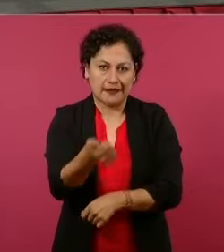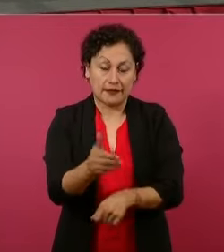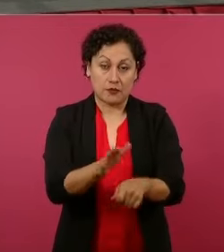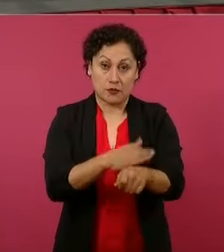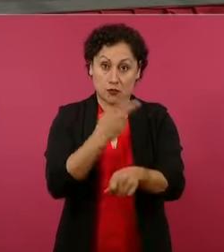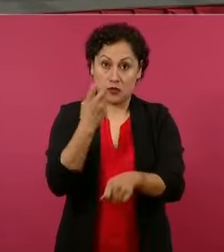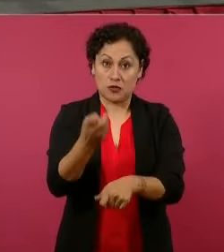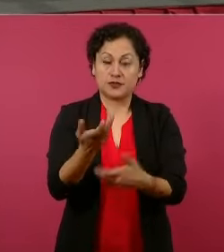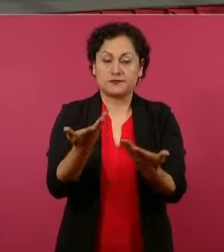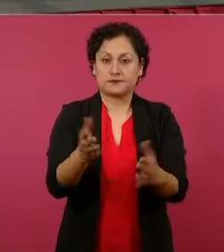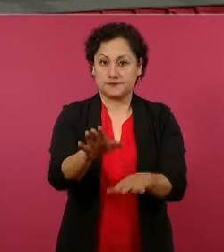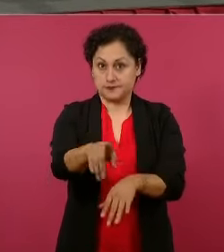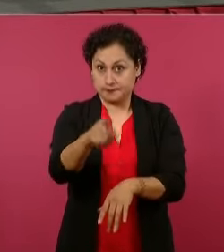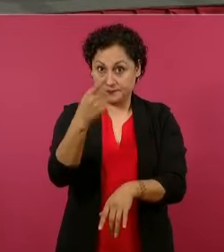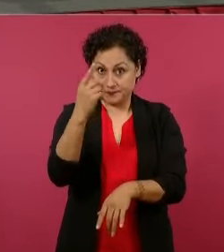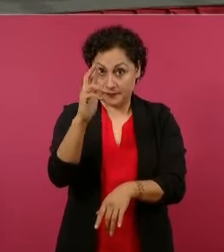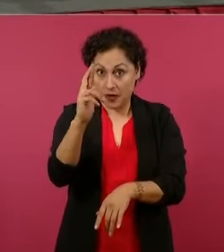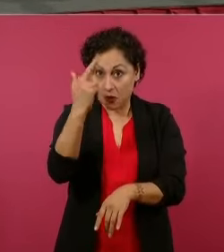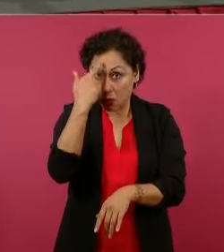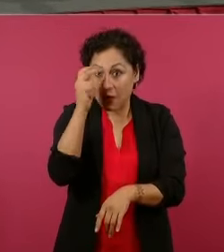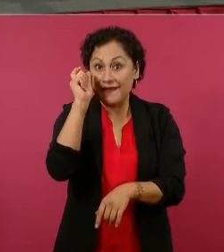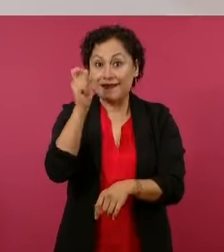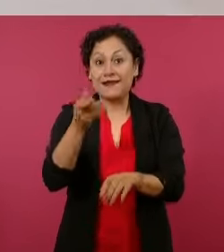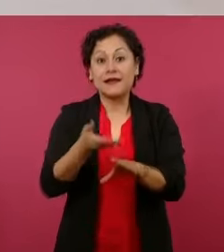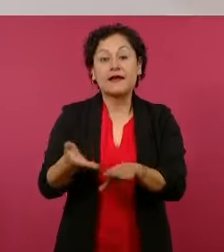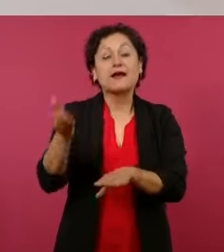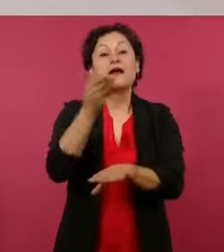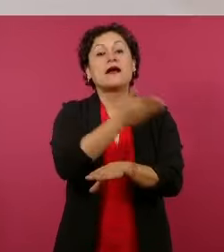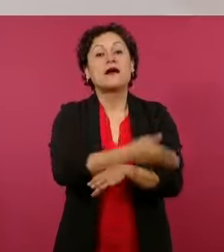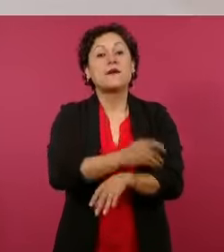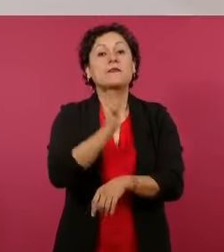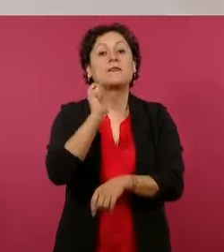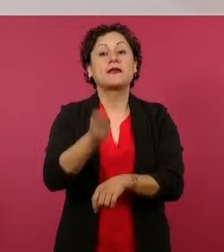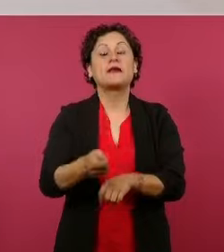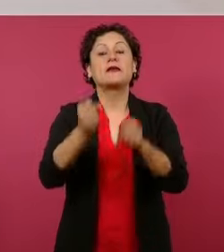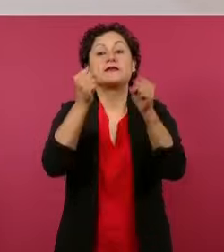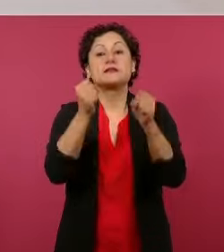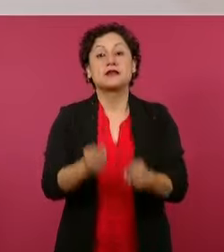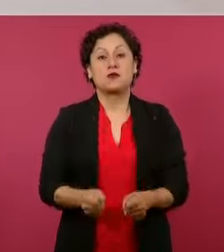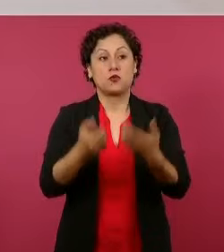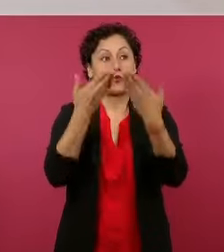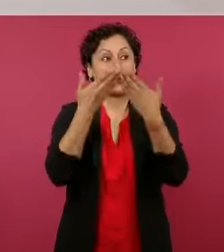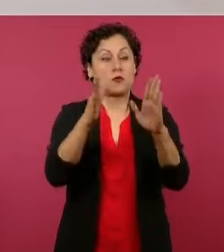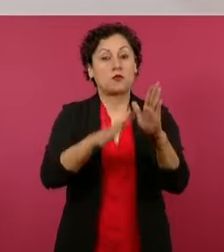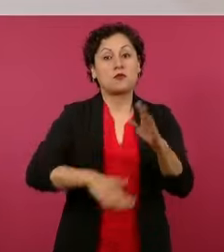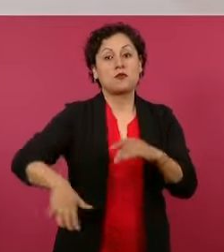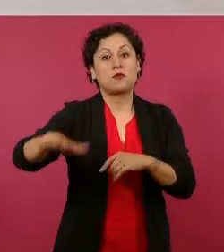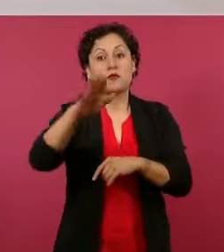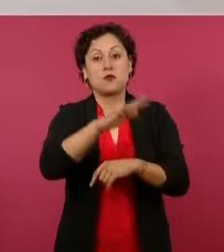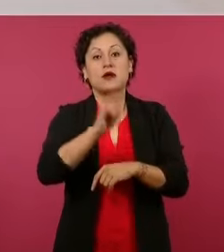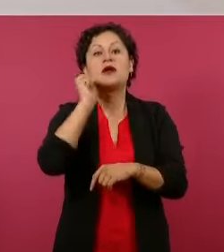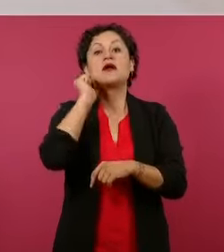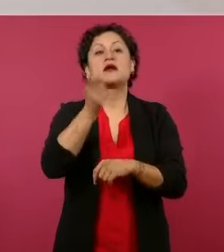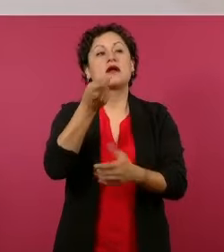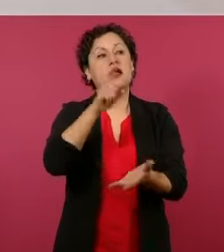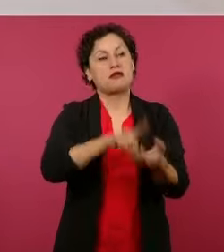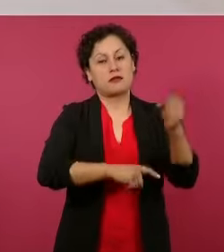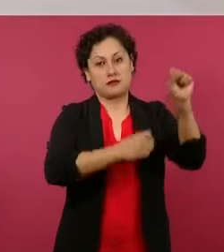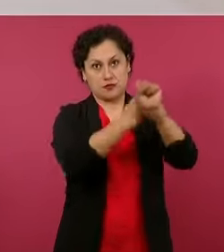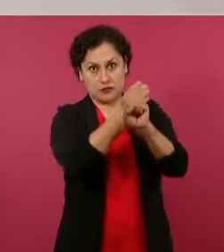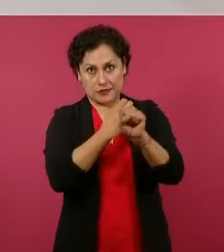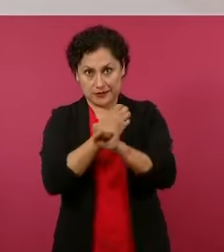popular no como una entidad que prestaba servicio sino que financiaba a los subsistemas estatales Pues muchas veces daba